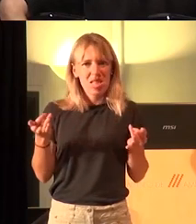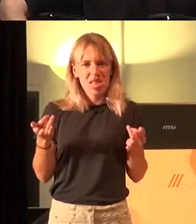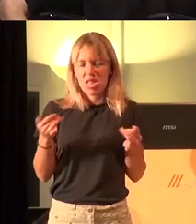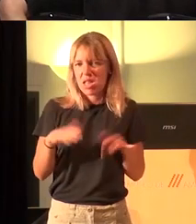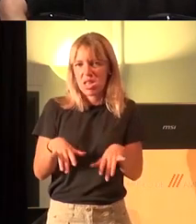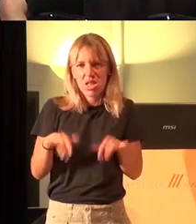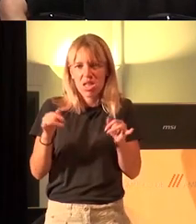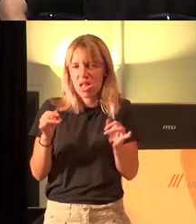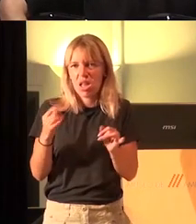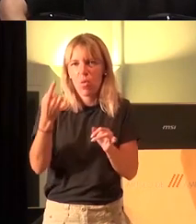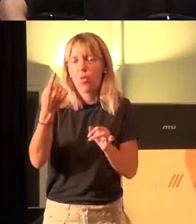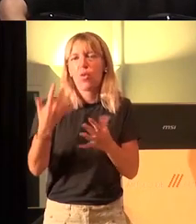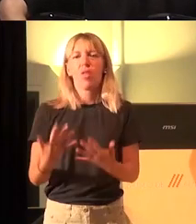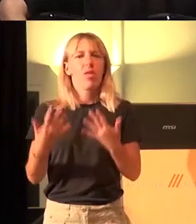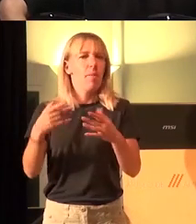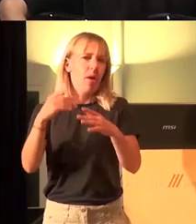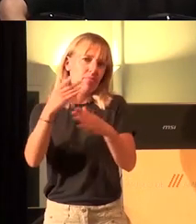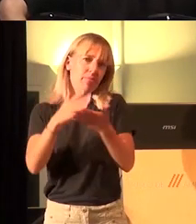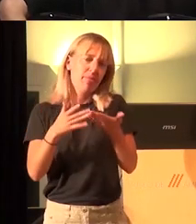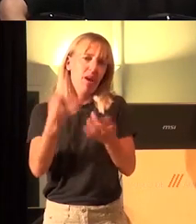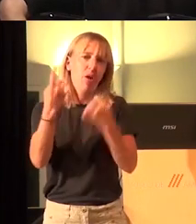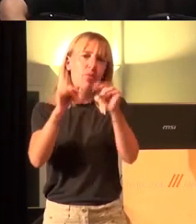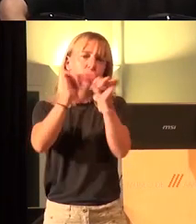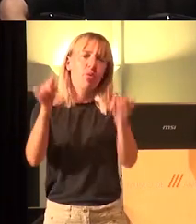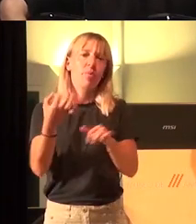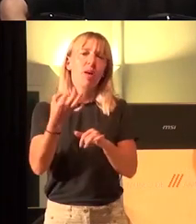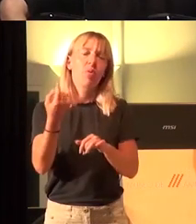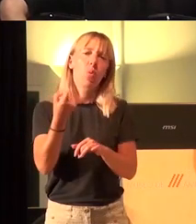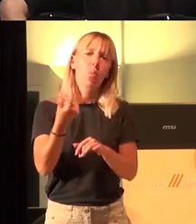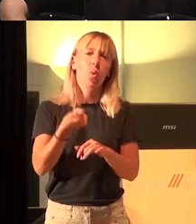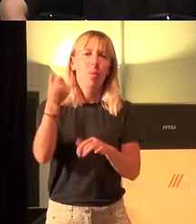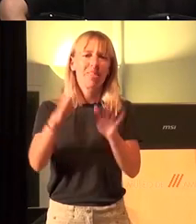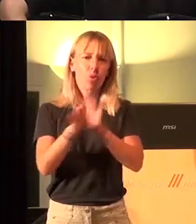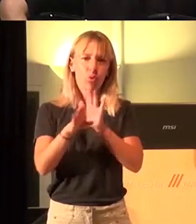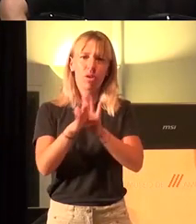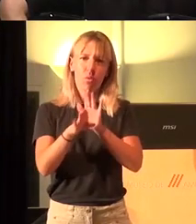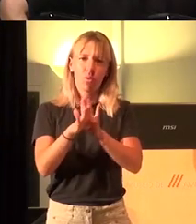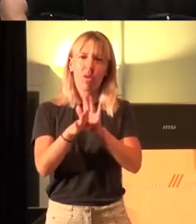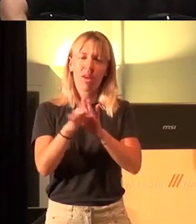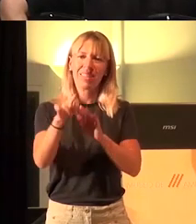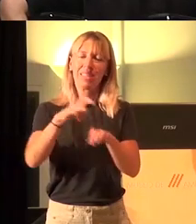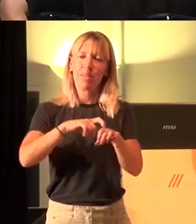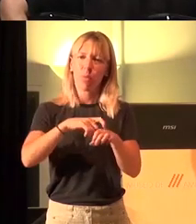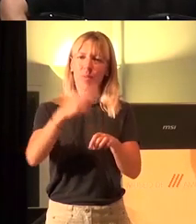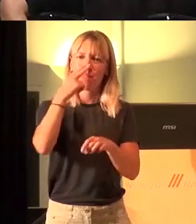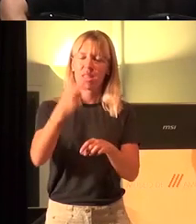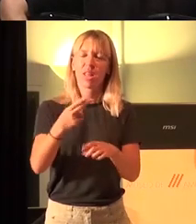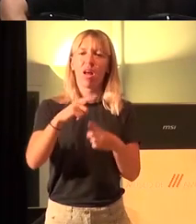ni una décima parte, ¿no? Pero que de alguna forma tuviera un poquito más de continuidad ese tipo de